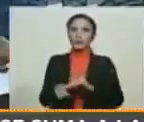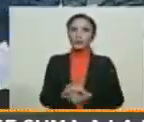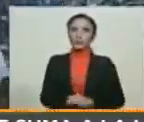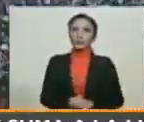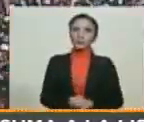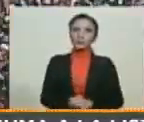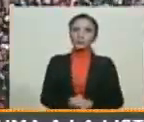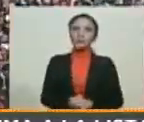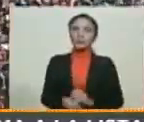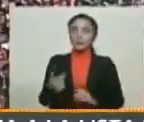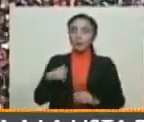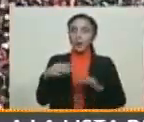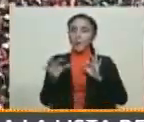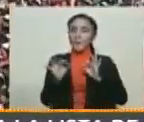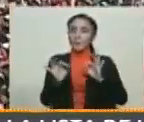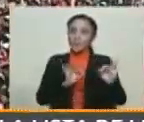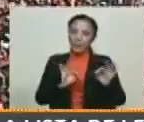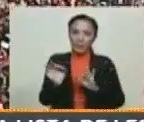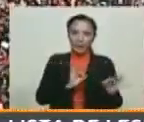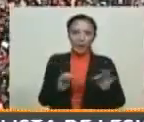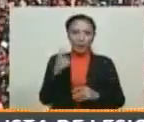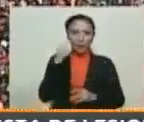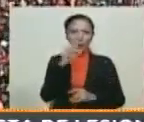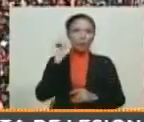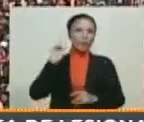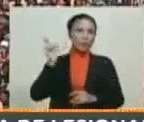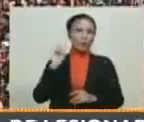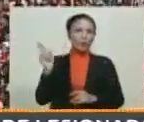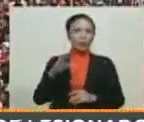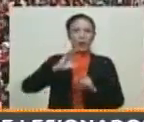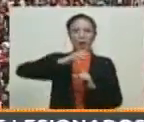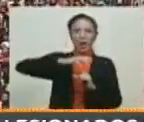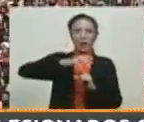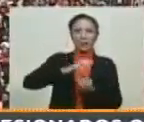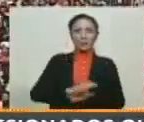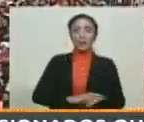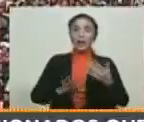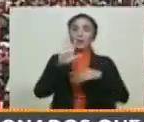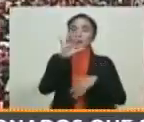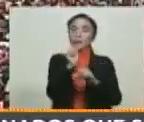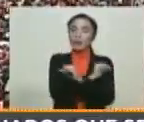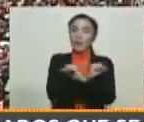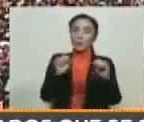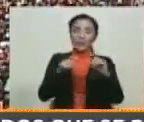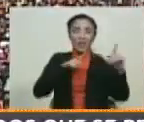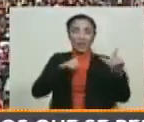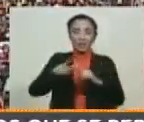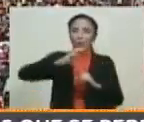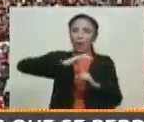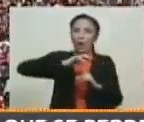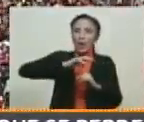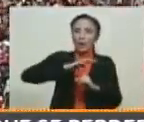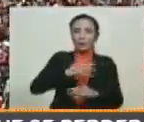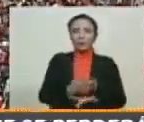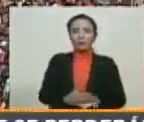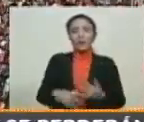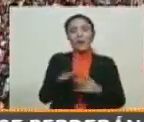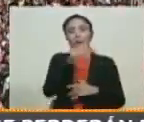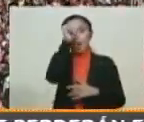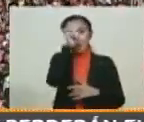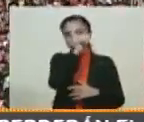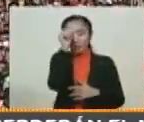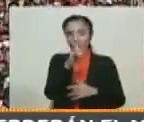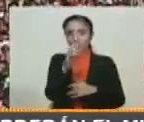prepararnos como está la diana carabobo cinco de la mañana amanece el domingo 20 de